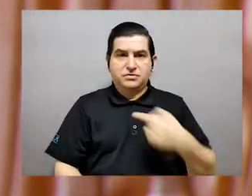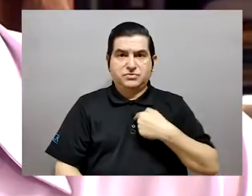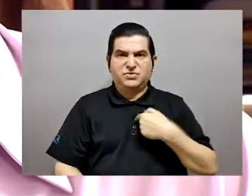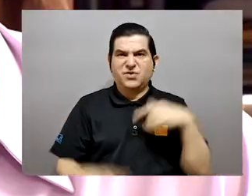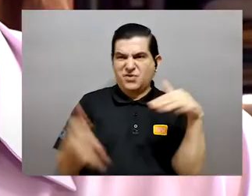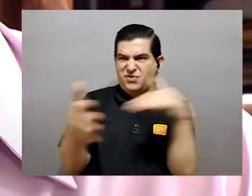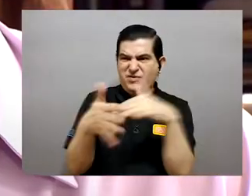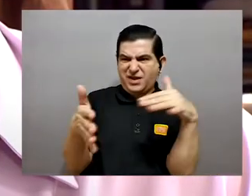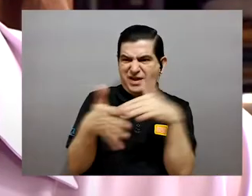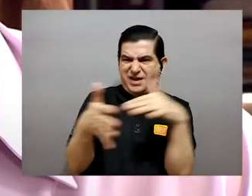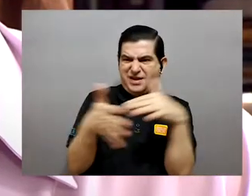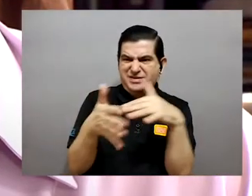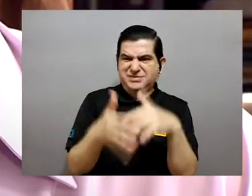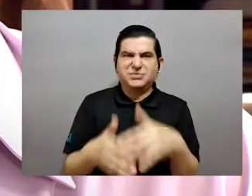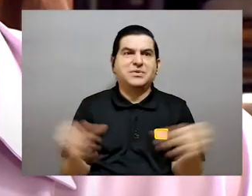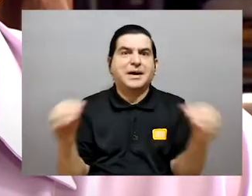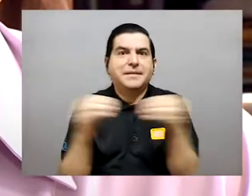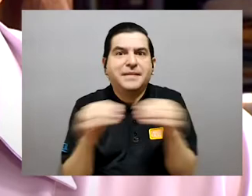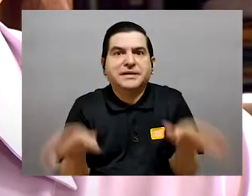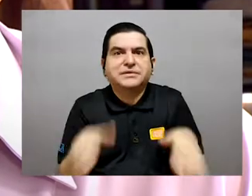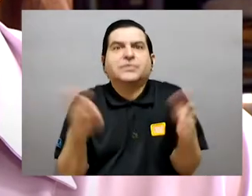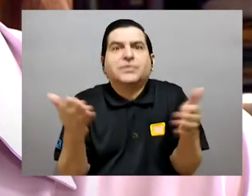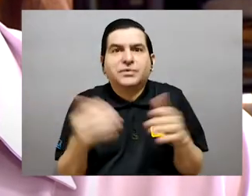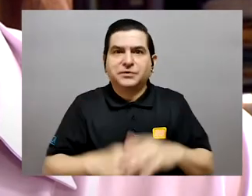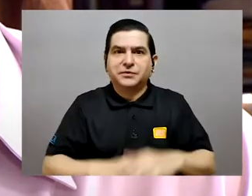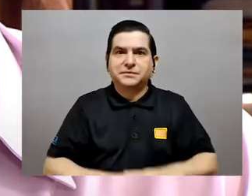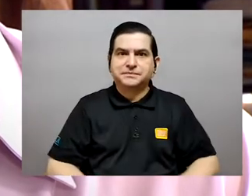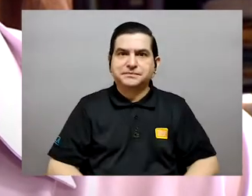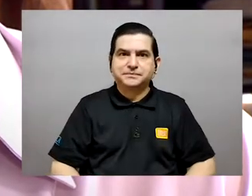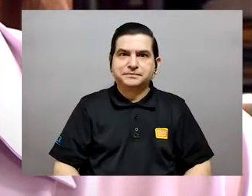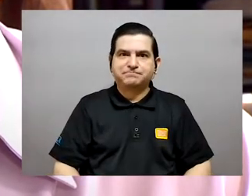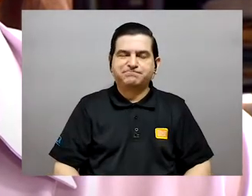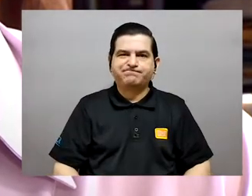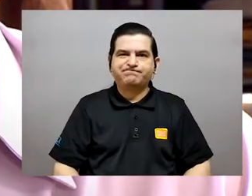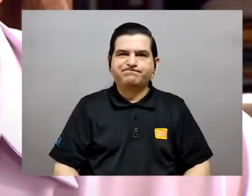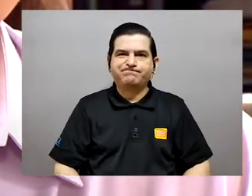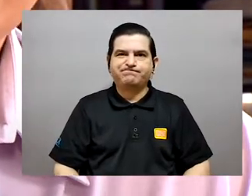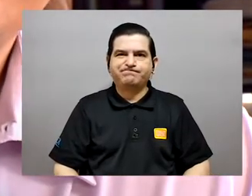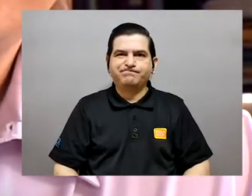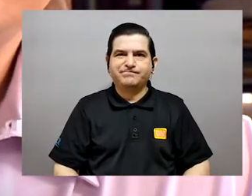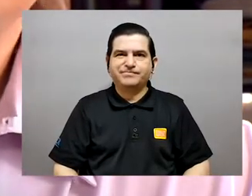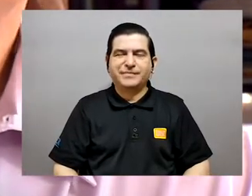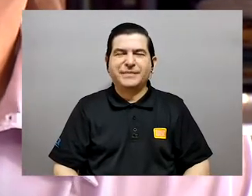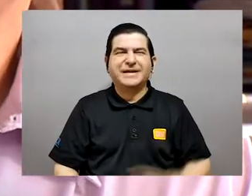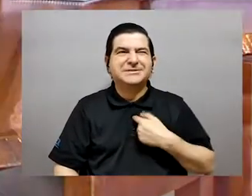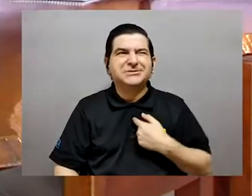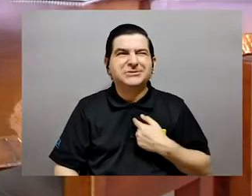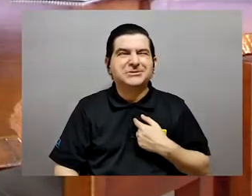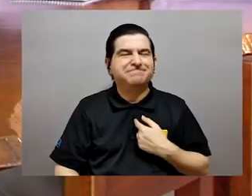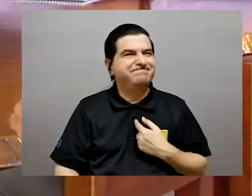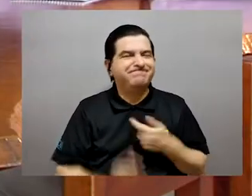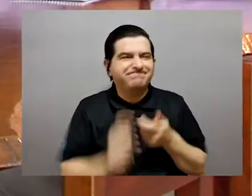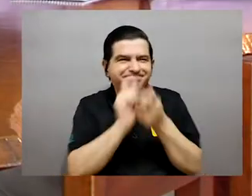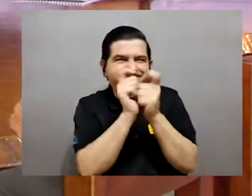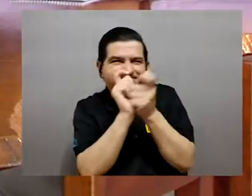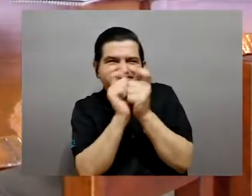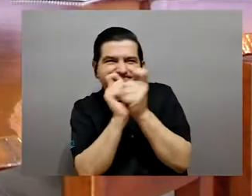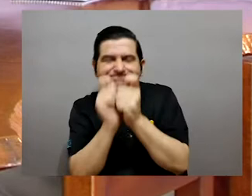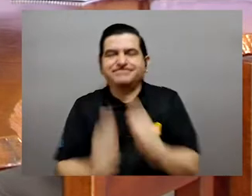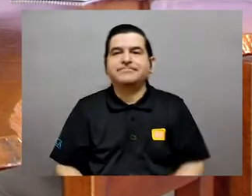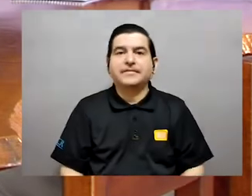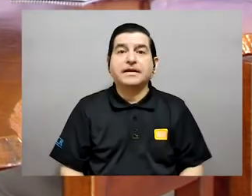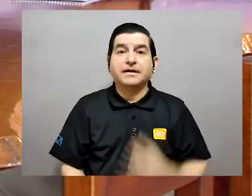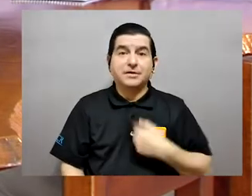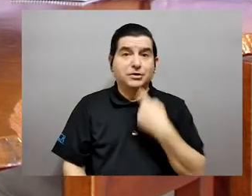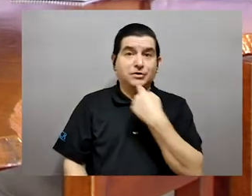primaria. Don Manuel, y hay algo que es muy bonito, y es que hay una persona dentro de la universidad que le marca su hoja de ruta,